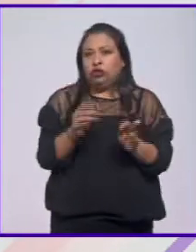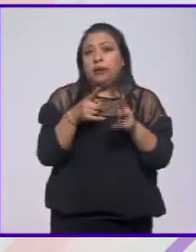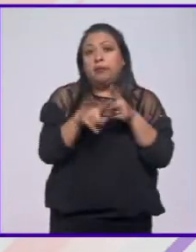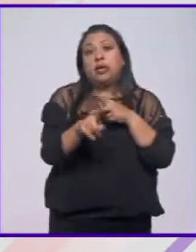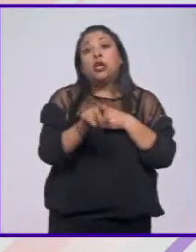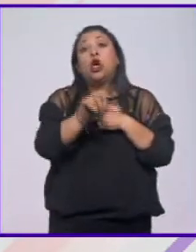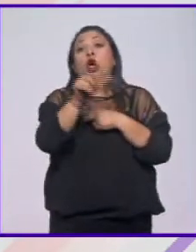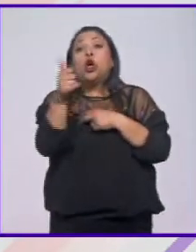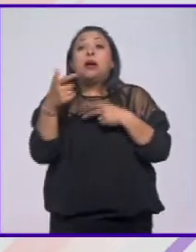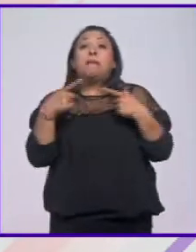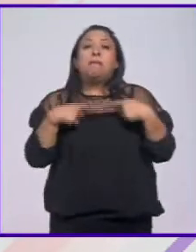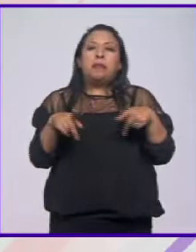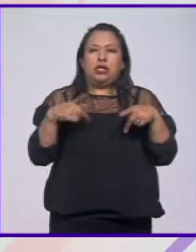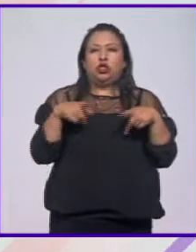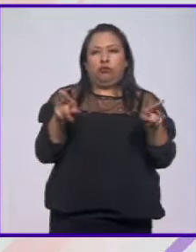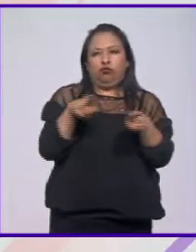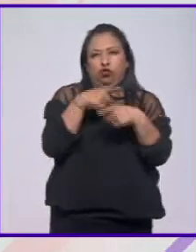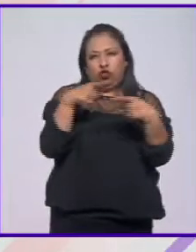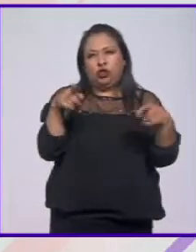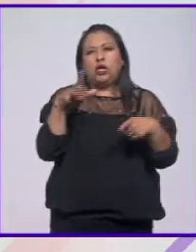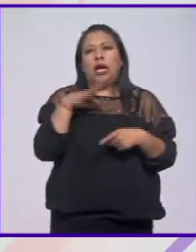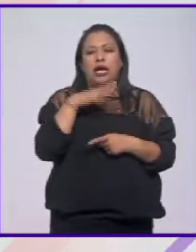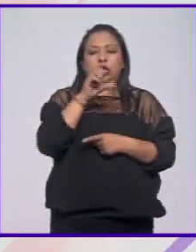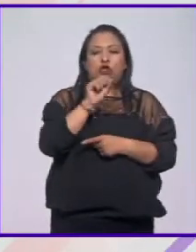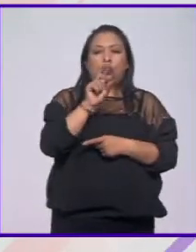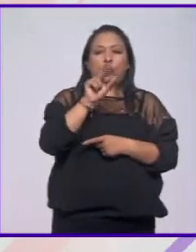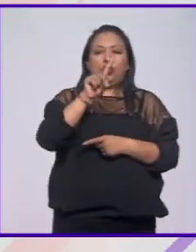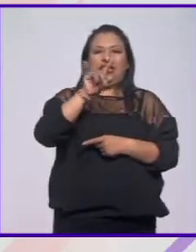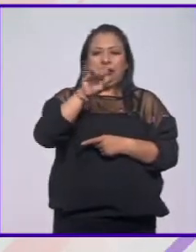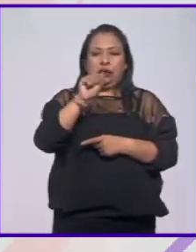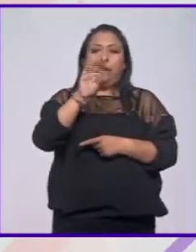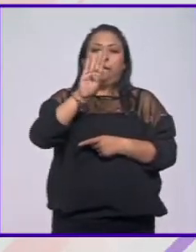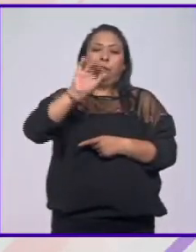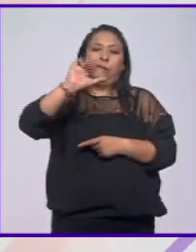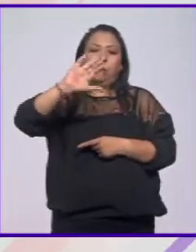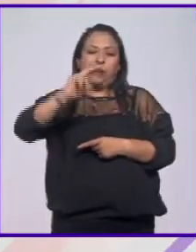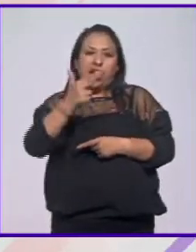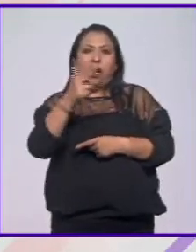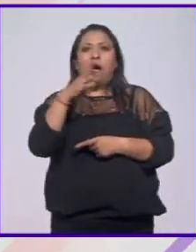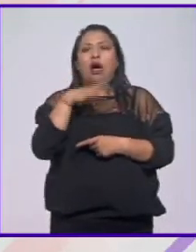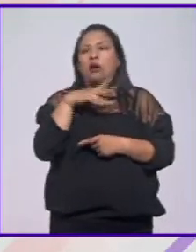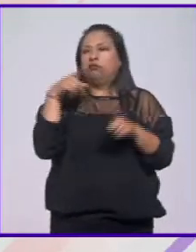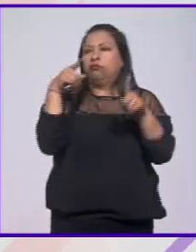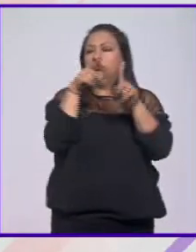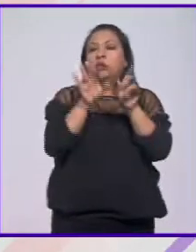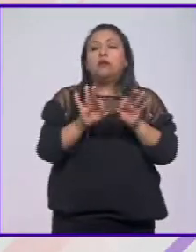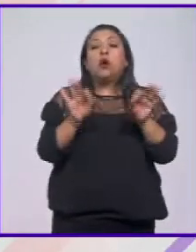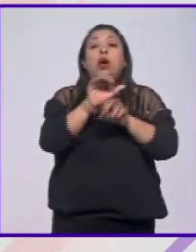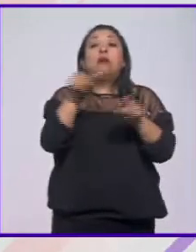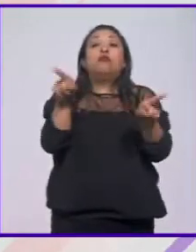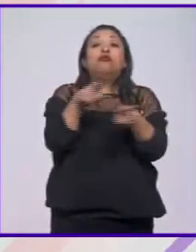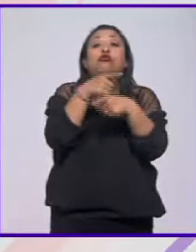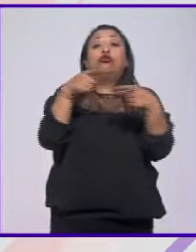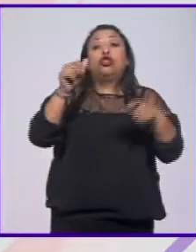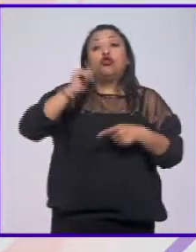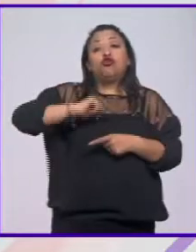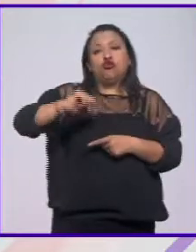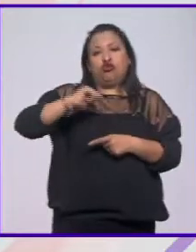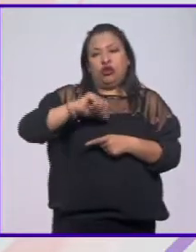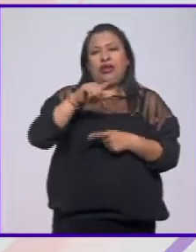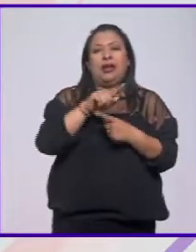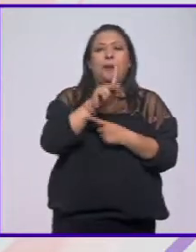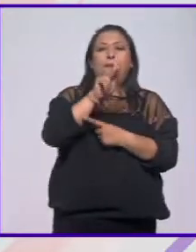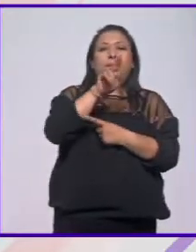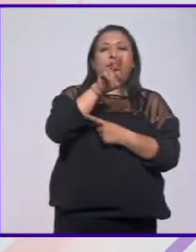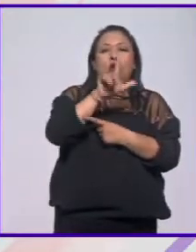Algunos otros intérpretes que han hecho de las suites de Bach un punto referencial de la música clásica es Pau Casals, que